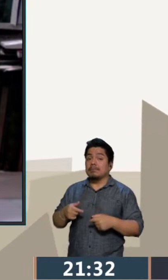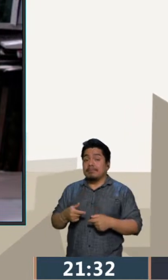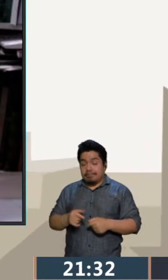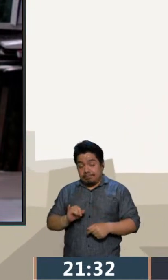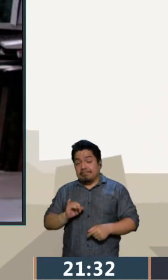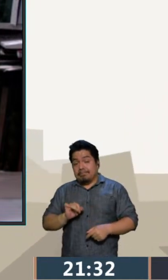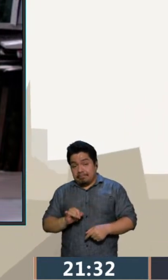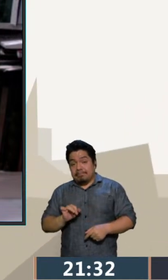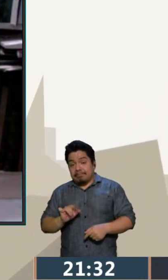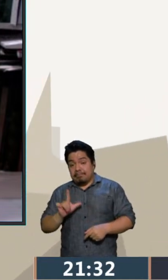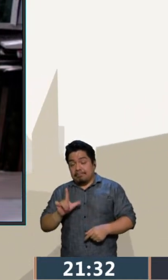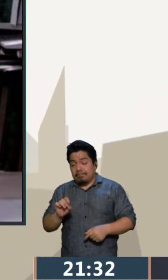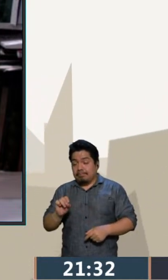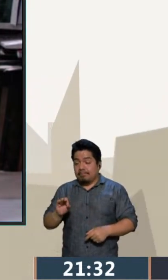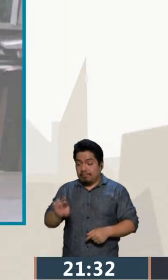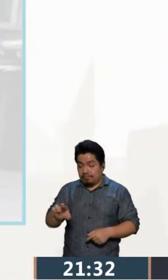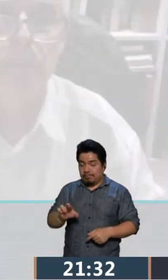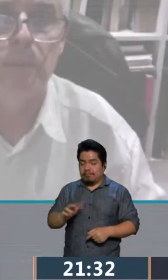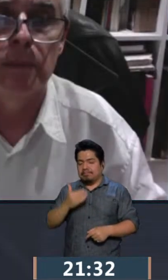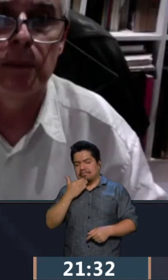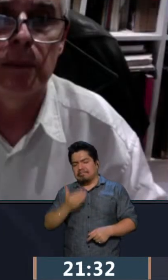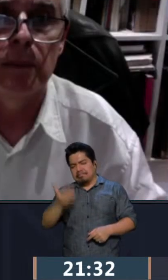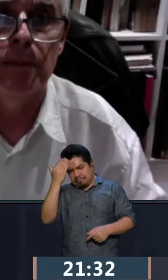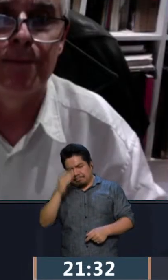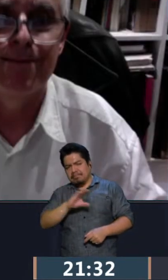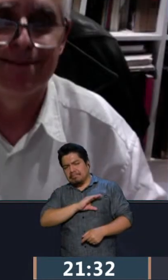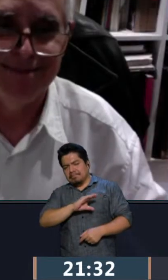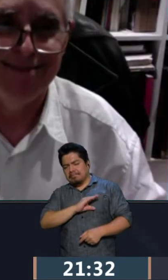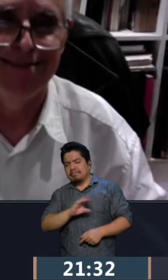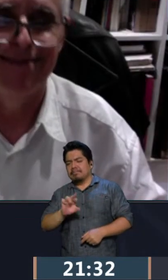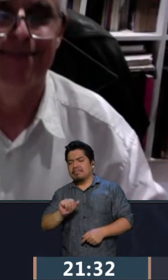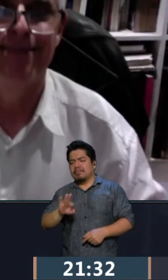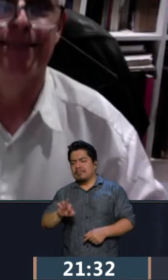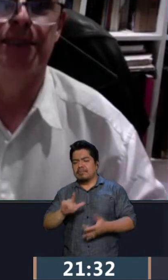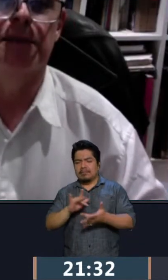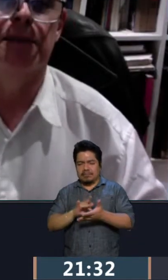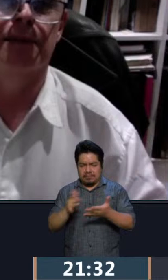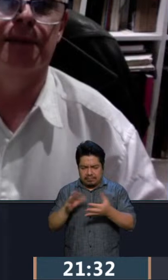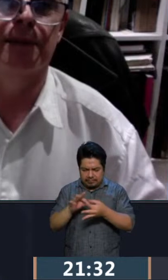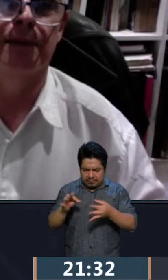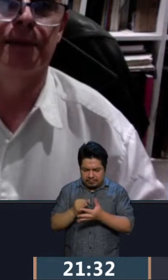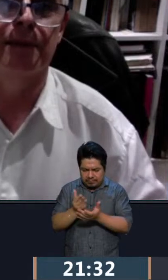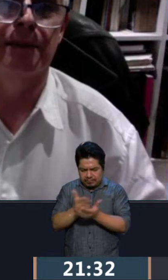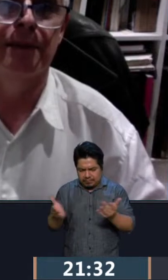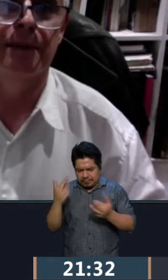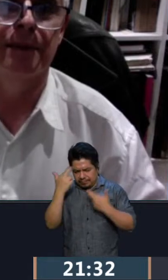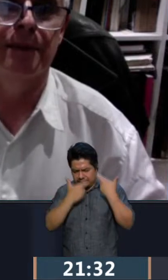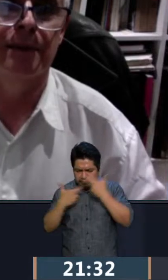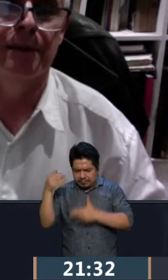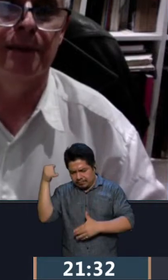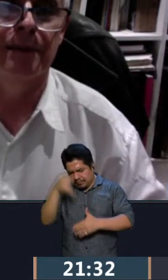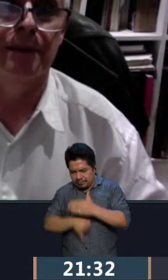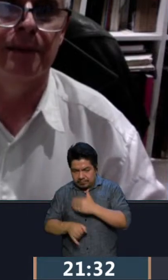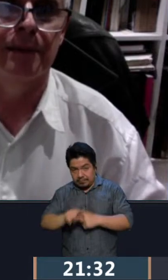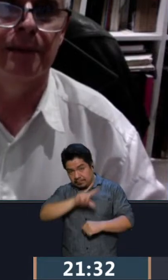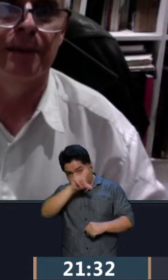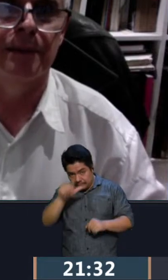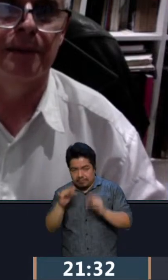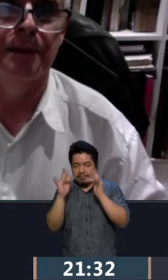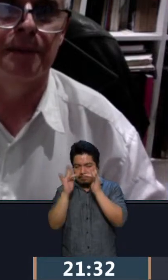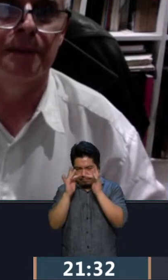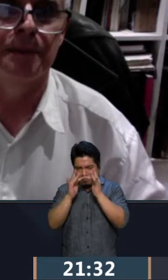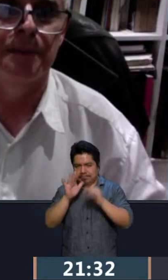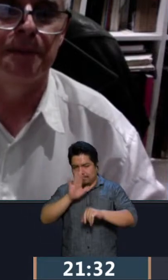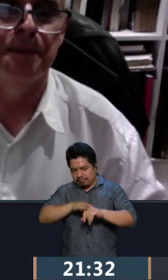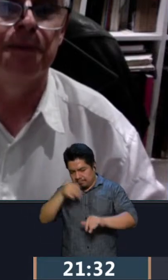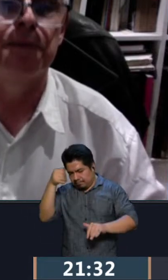estamos ante un caso de lawfare. Querido Rafael, pues te agradezco mucho por tu tiempo, comentario y análisis. Dejar micrófonos abiertos para seguir hablando de